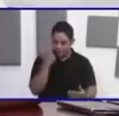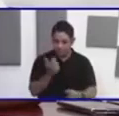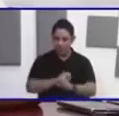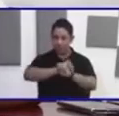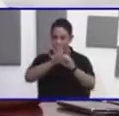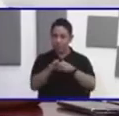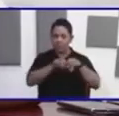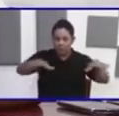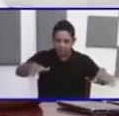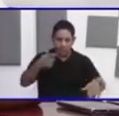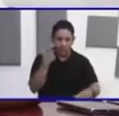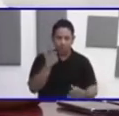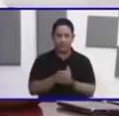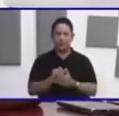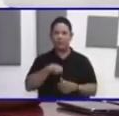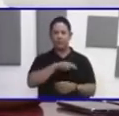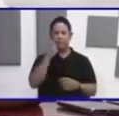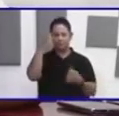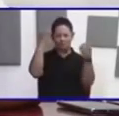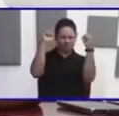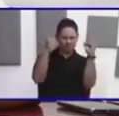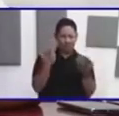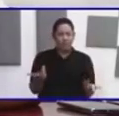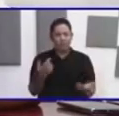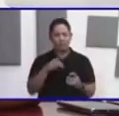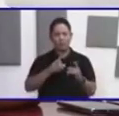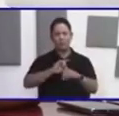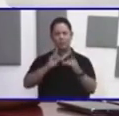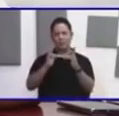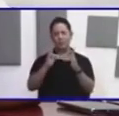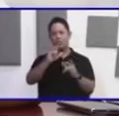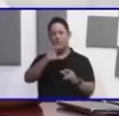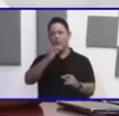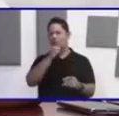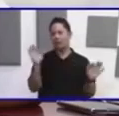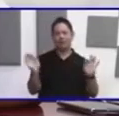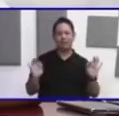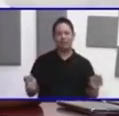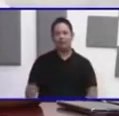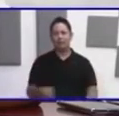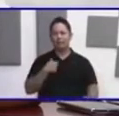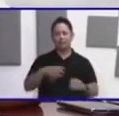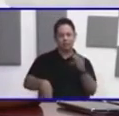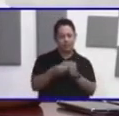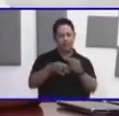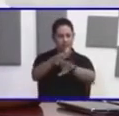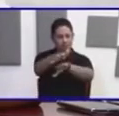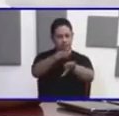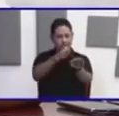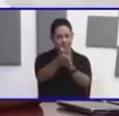esa propagación, porque el miedo siempre fue ese, no tenemos UCI. Y les digo una cosa adicional, de las 25